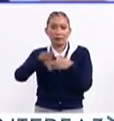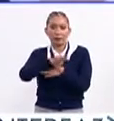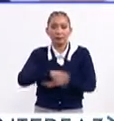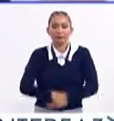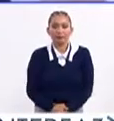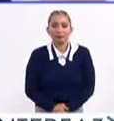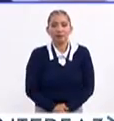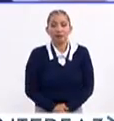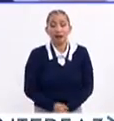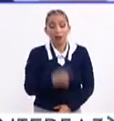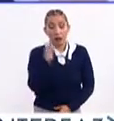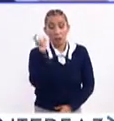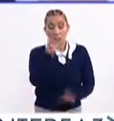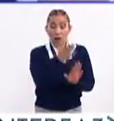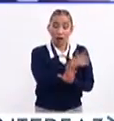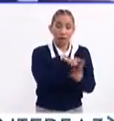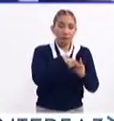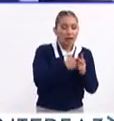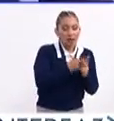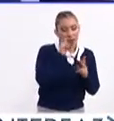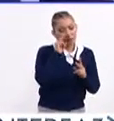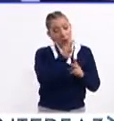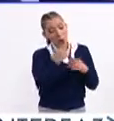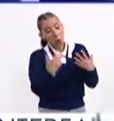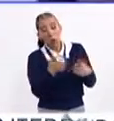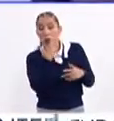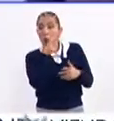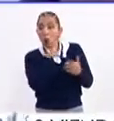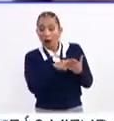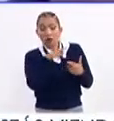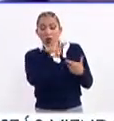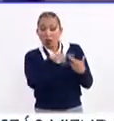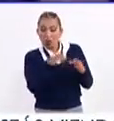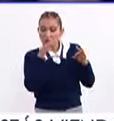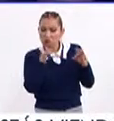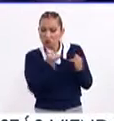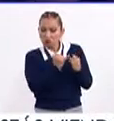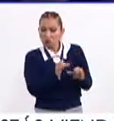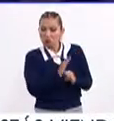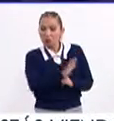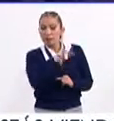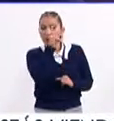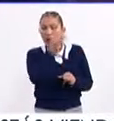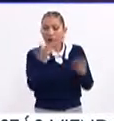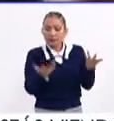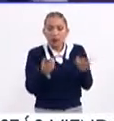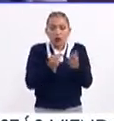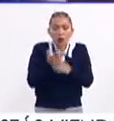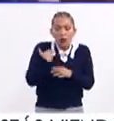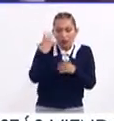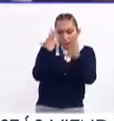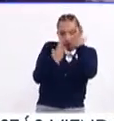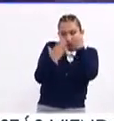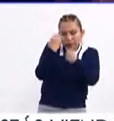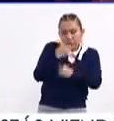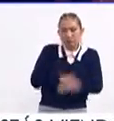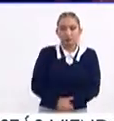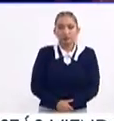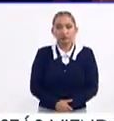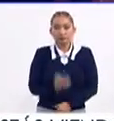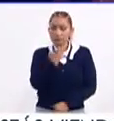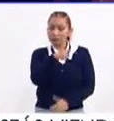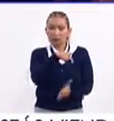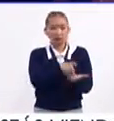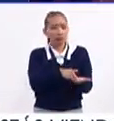Caribe. Desde su inicio ha sido concebida como un espacio regional autónomo para la producción de nuevo conocimiento. Es